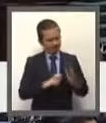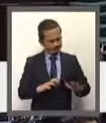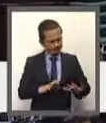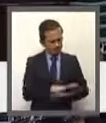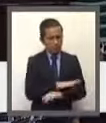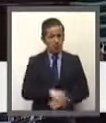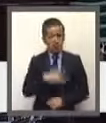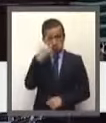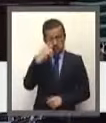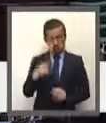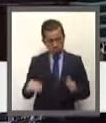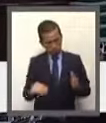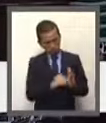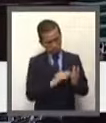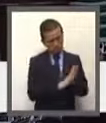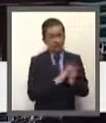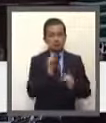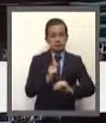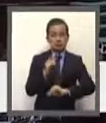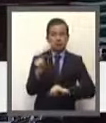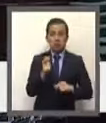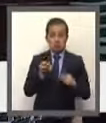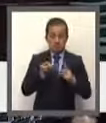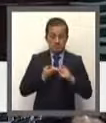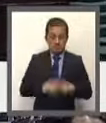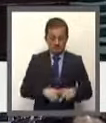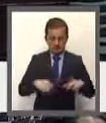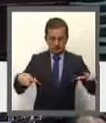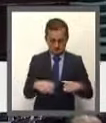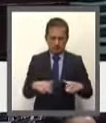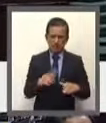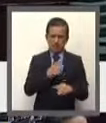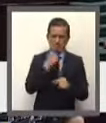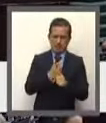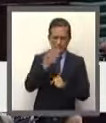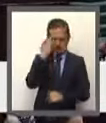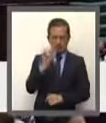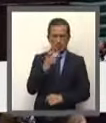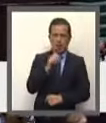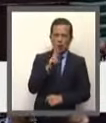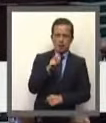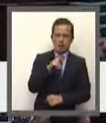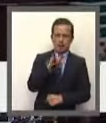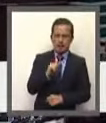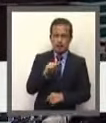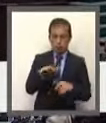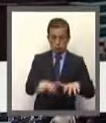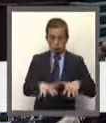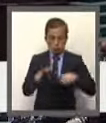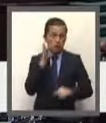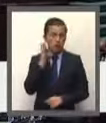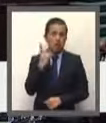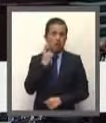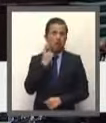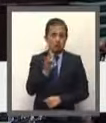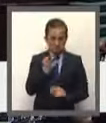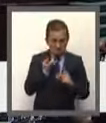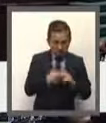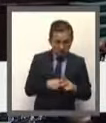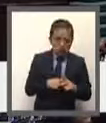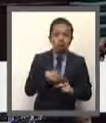la apertura del primer periodo de sesiones ordinarias de cada año, el presidente de la República deberá